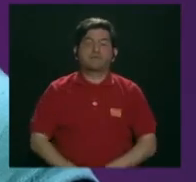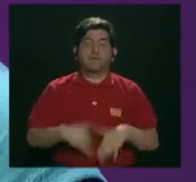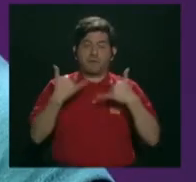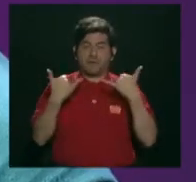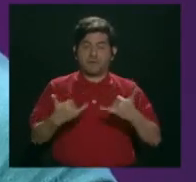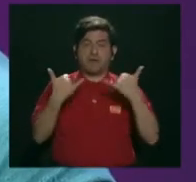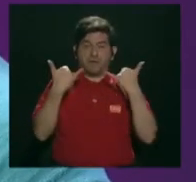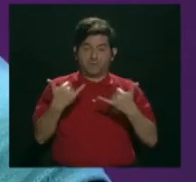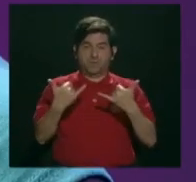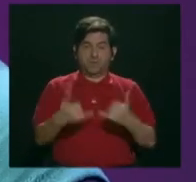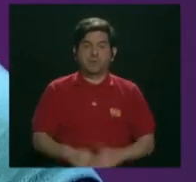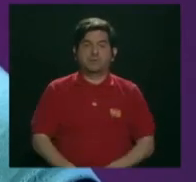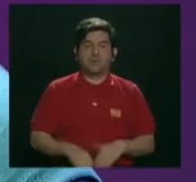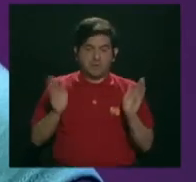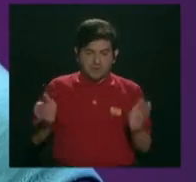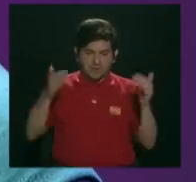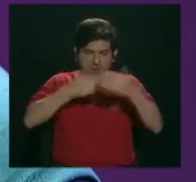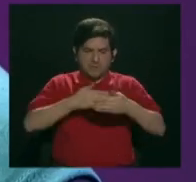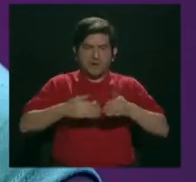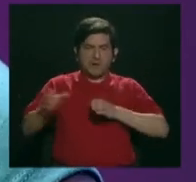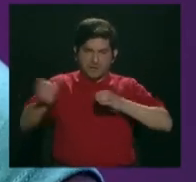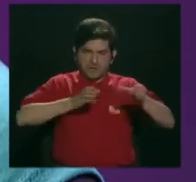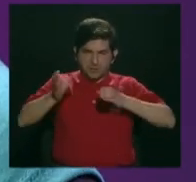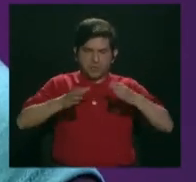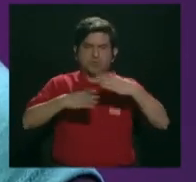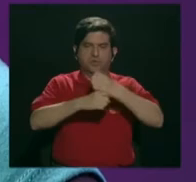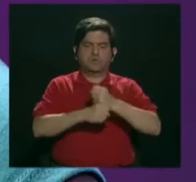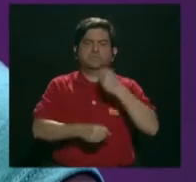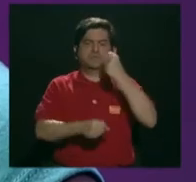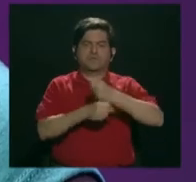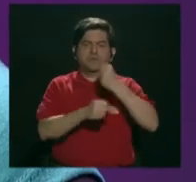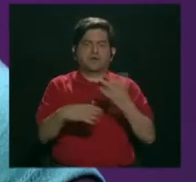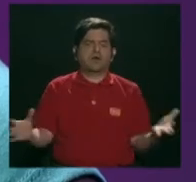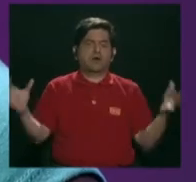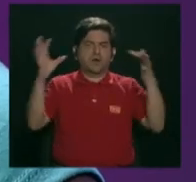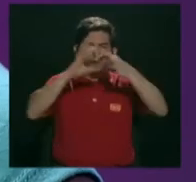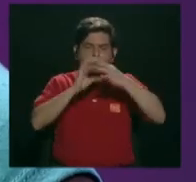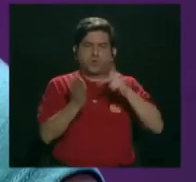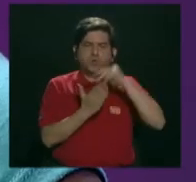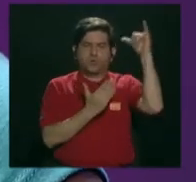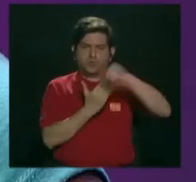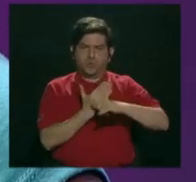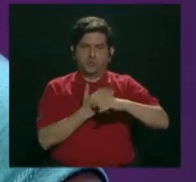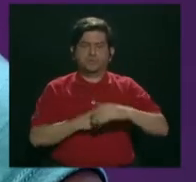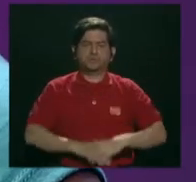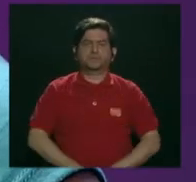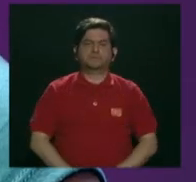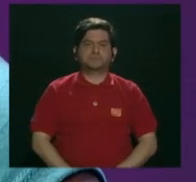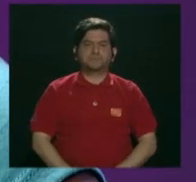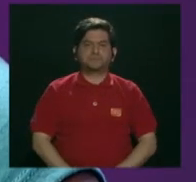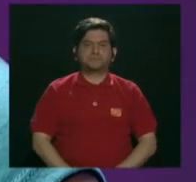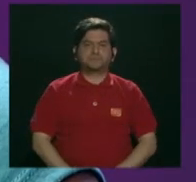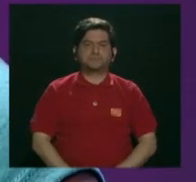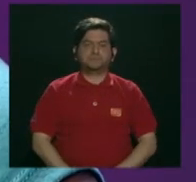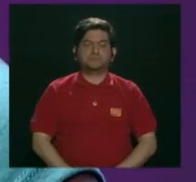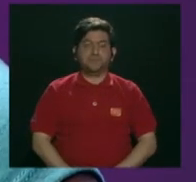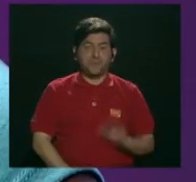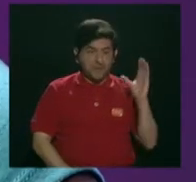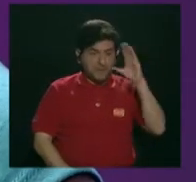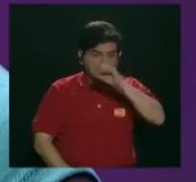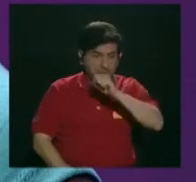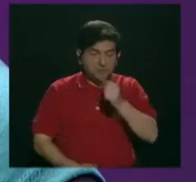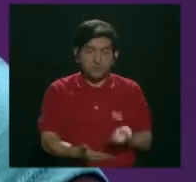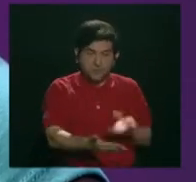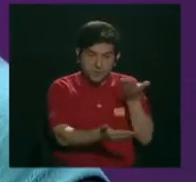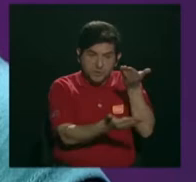actualmente ahora se está empacando y comercializando. Se trabajó en conjunto de este proyecto y al ver la propuesta